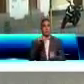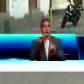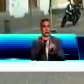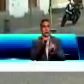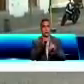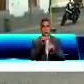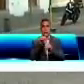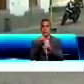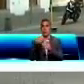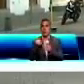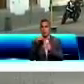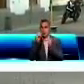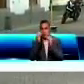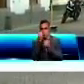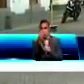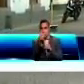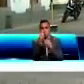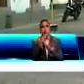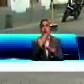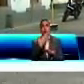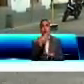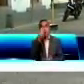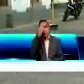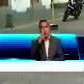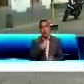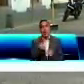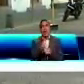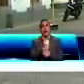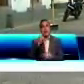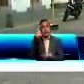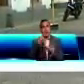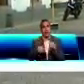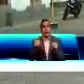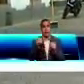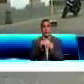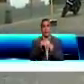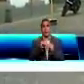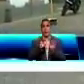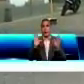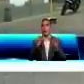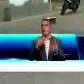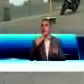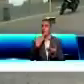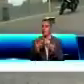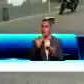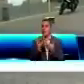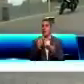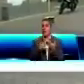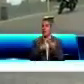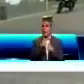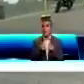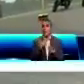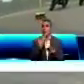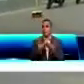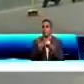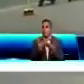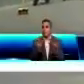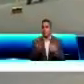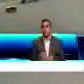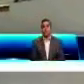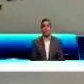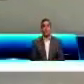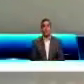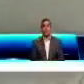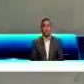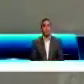las medidas que deben tomar para poder establecer. Muchísimas gracias, claro que sí. Se